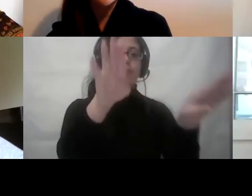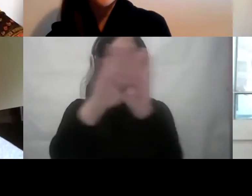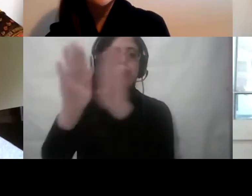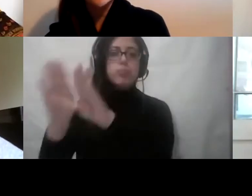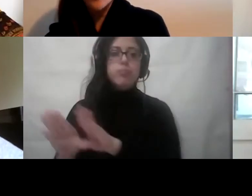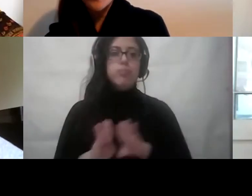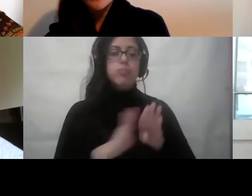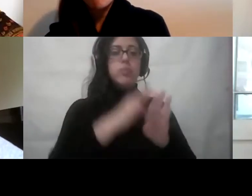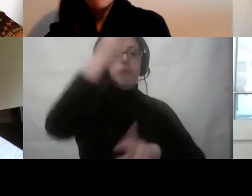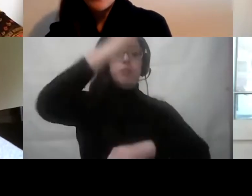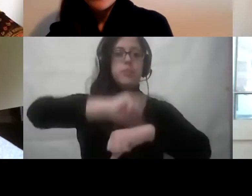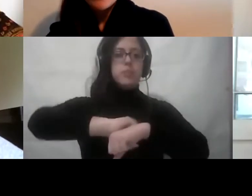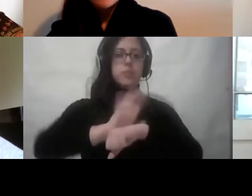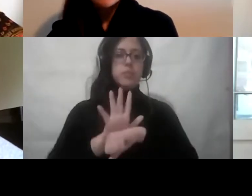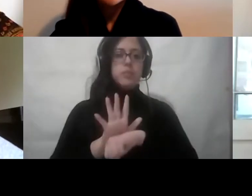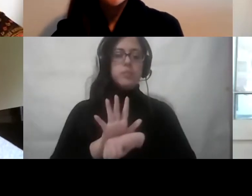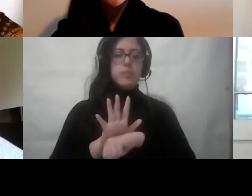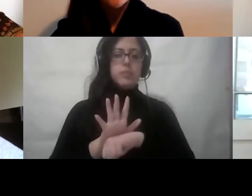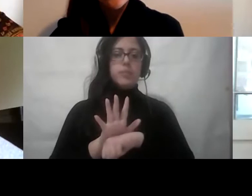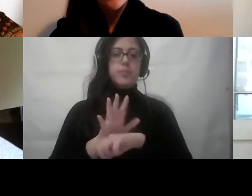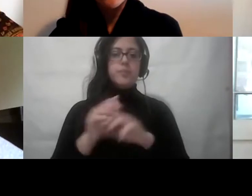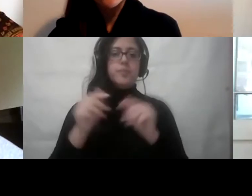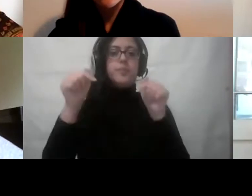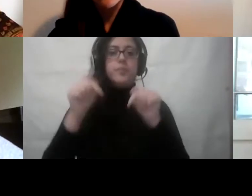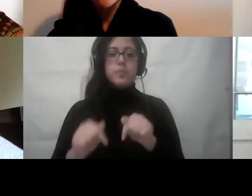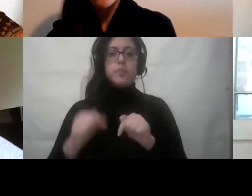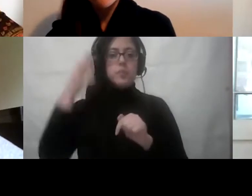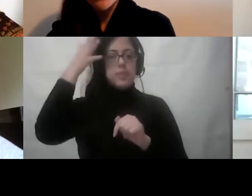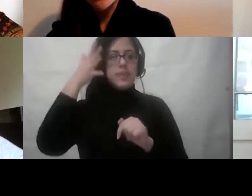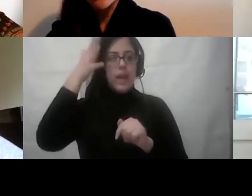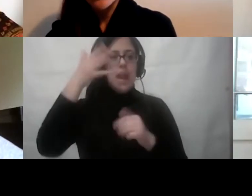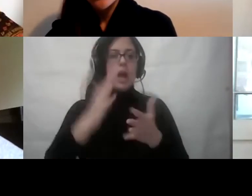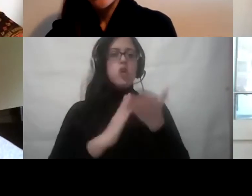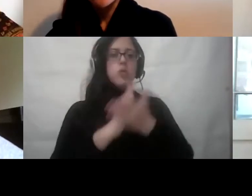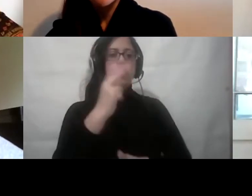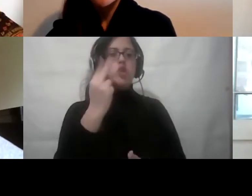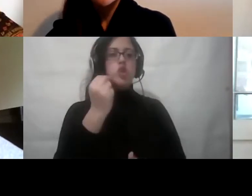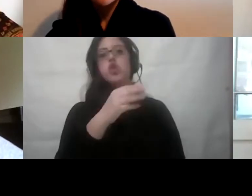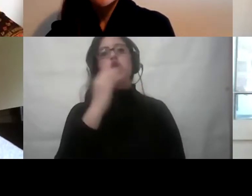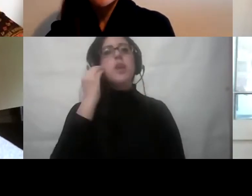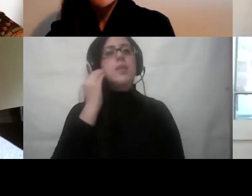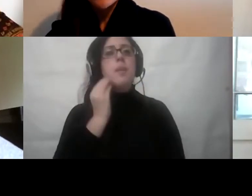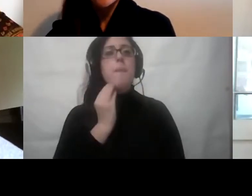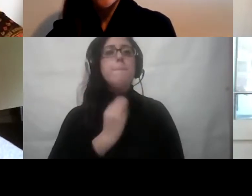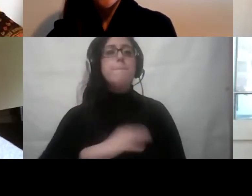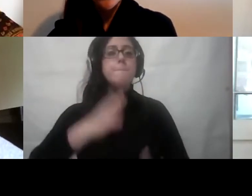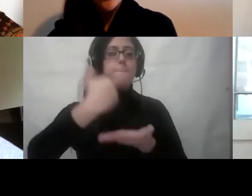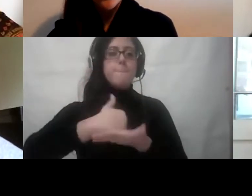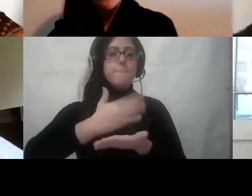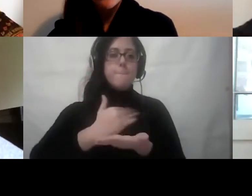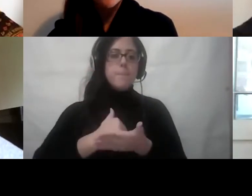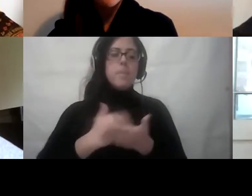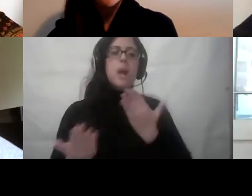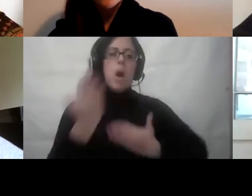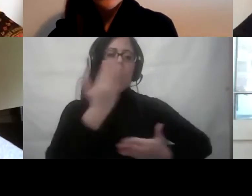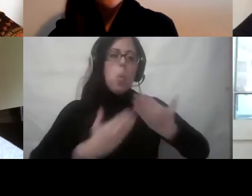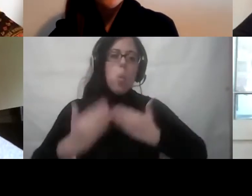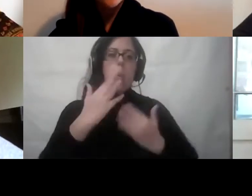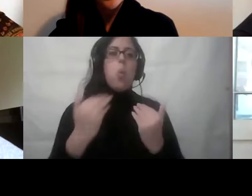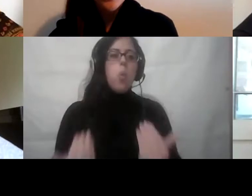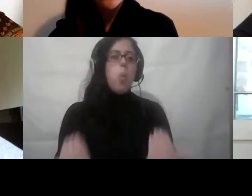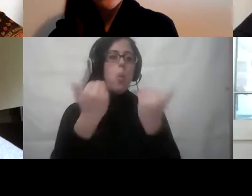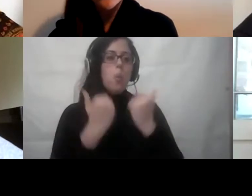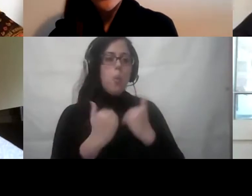del COVID-19. En este ciclo, que comenzó el 12 de mayo, cubrimos estrategias para el autocuidado y apoyo emocional a